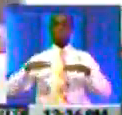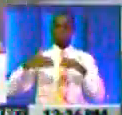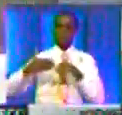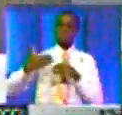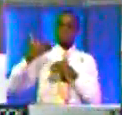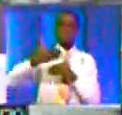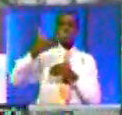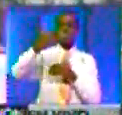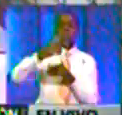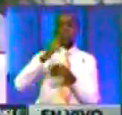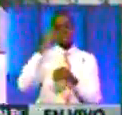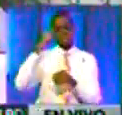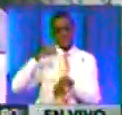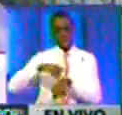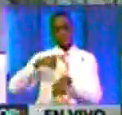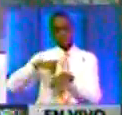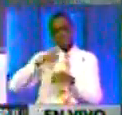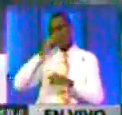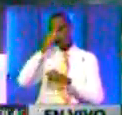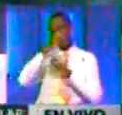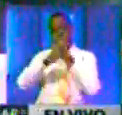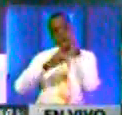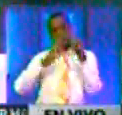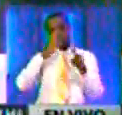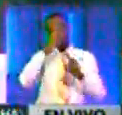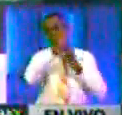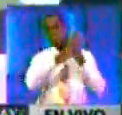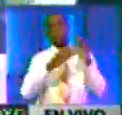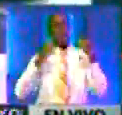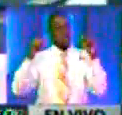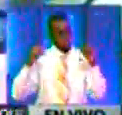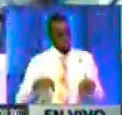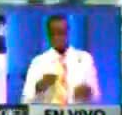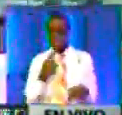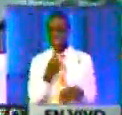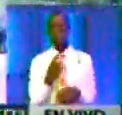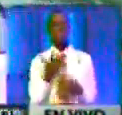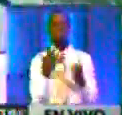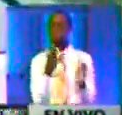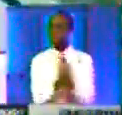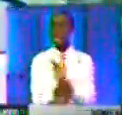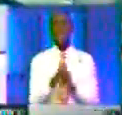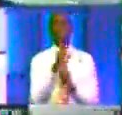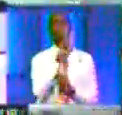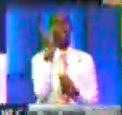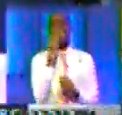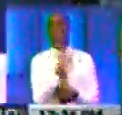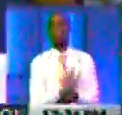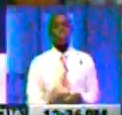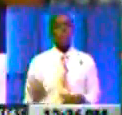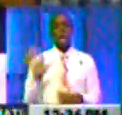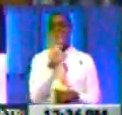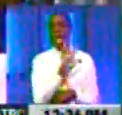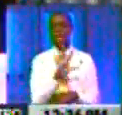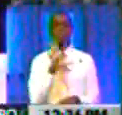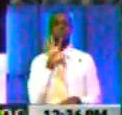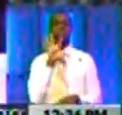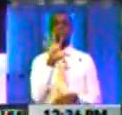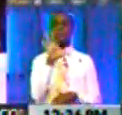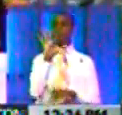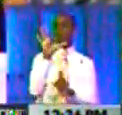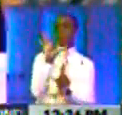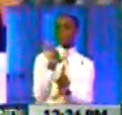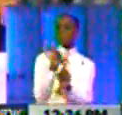tiempo. Y por eso hoy y siempre vamos a seguir diciendo que Venezuela no hay un país como nosotros y